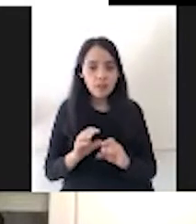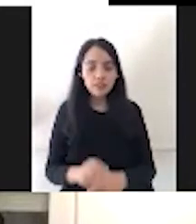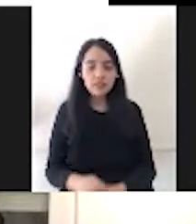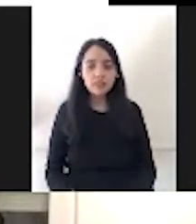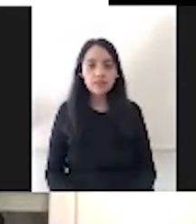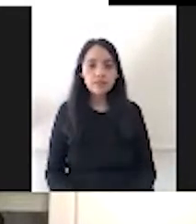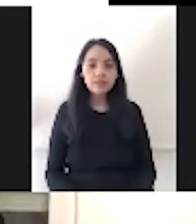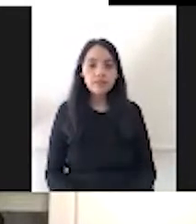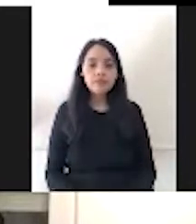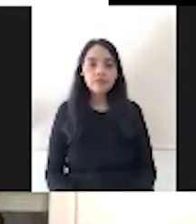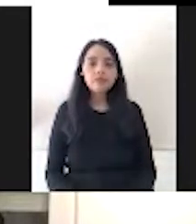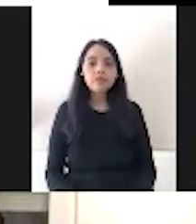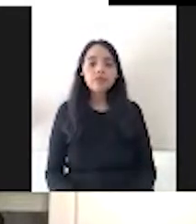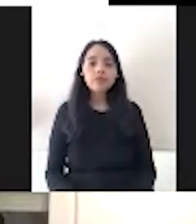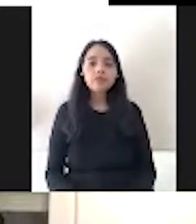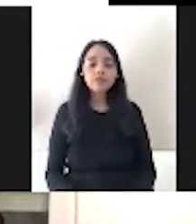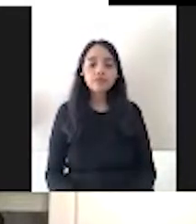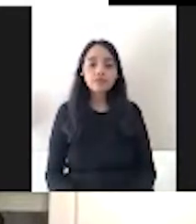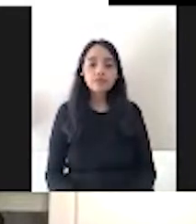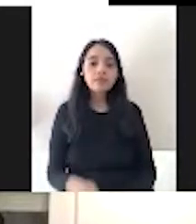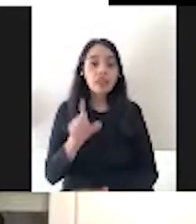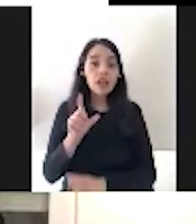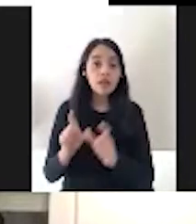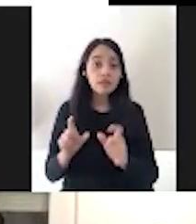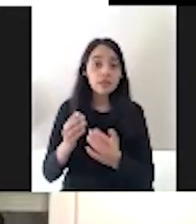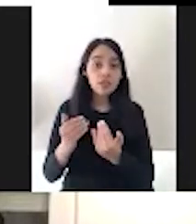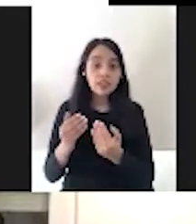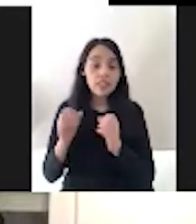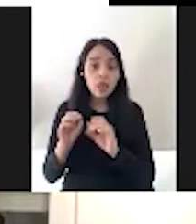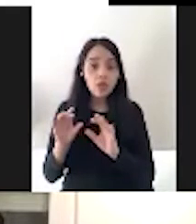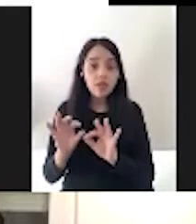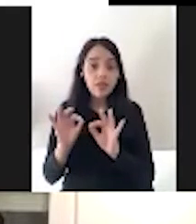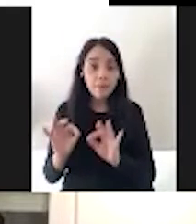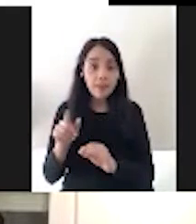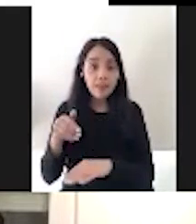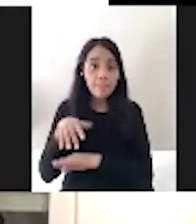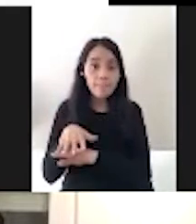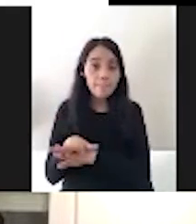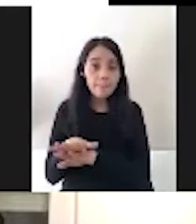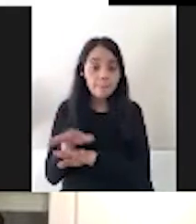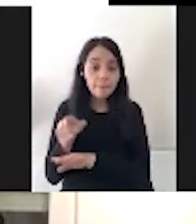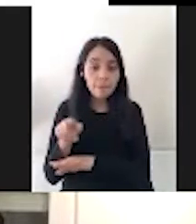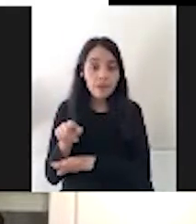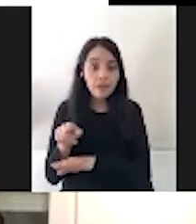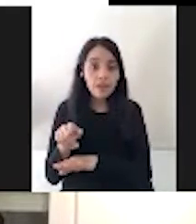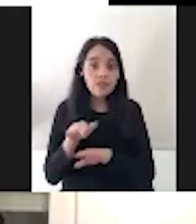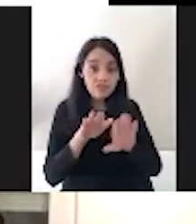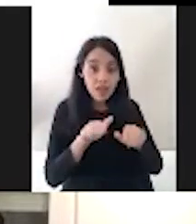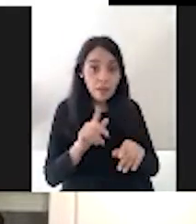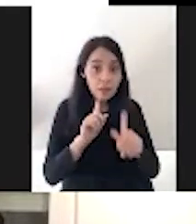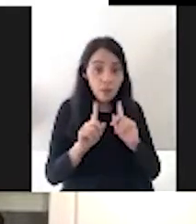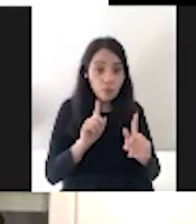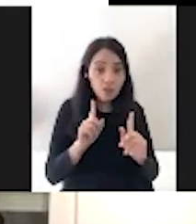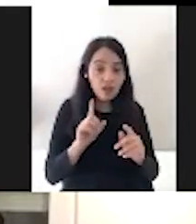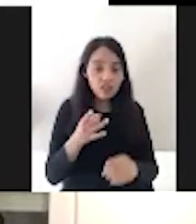que las personas con necesidades educativas especiales que están dentro del programa PIE hacen las mismas pruebas, simplemente que las modifican,